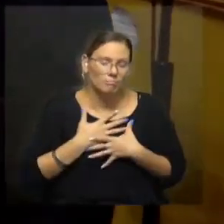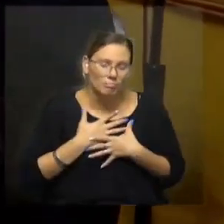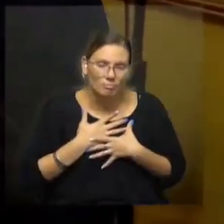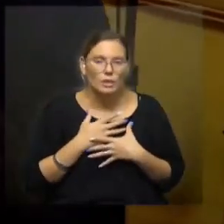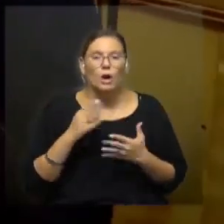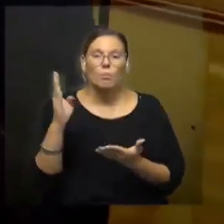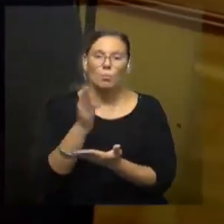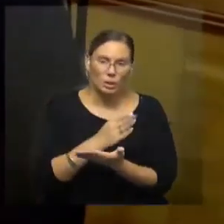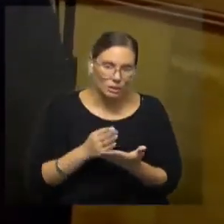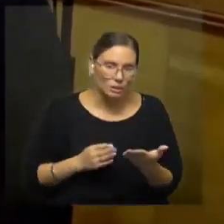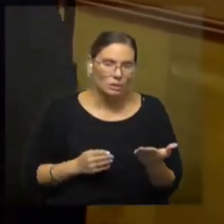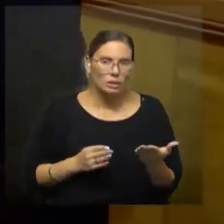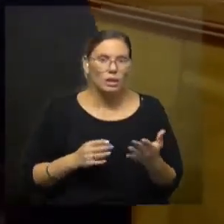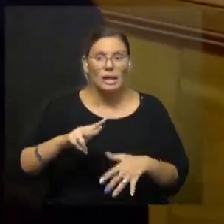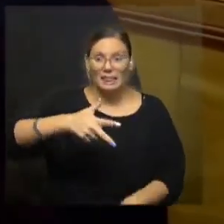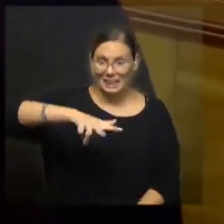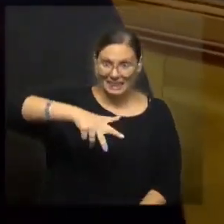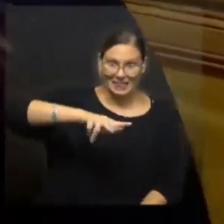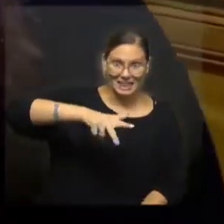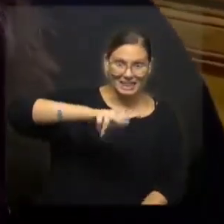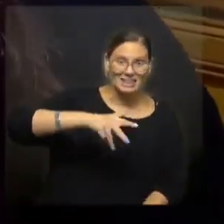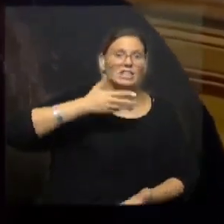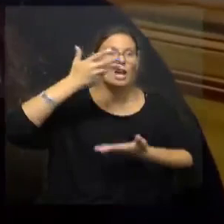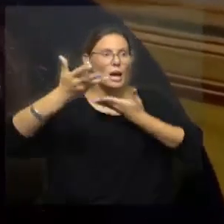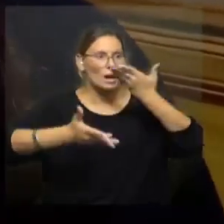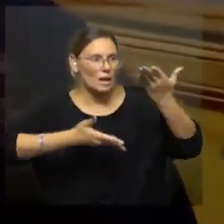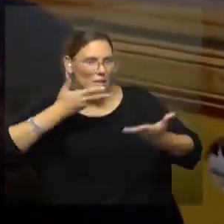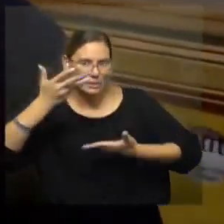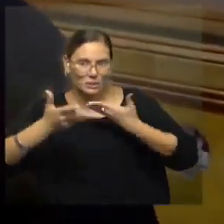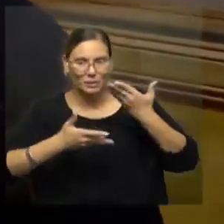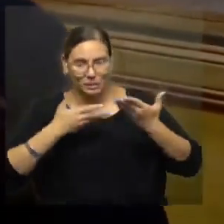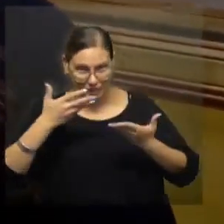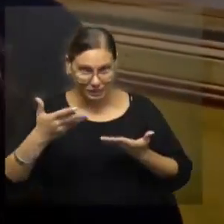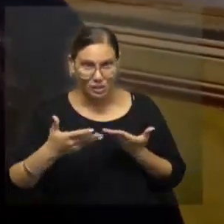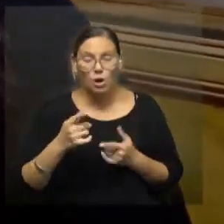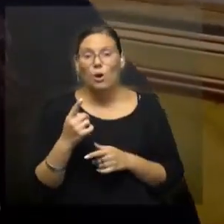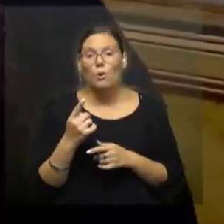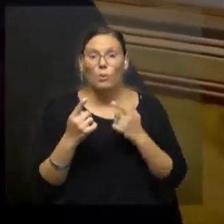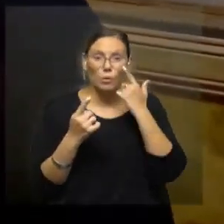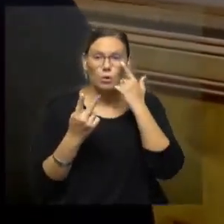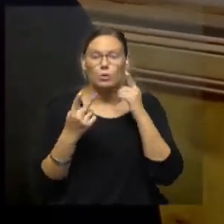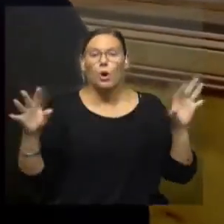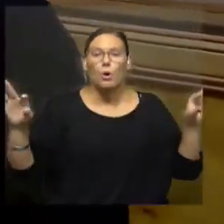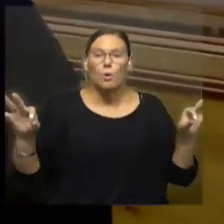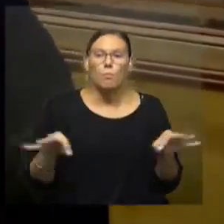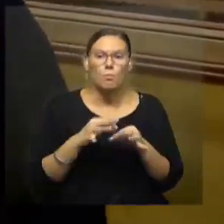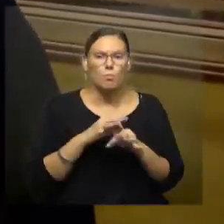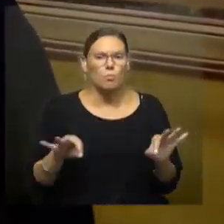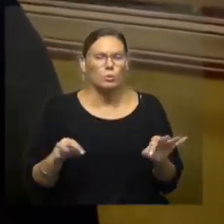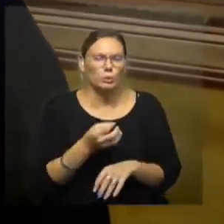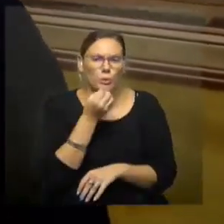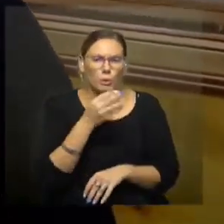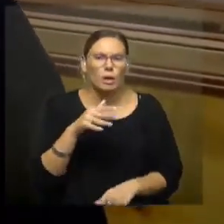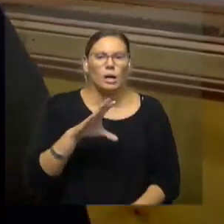haber poesía, donde va a haber títeres, canciones iberoamericanas, va a haber dos músicos excelentes,